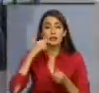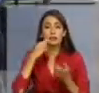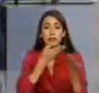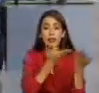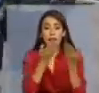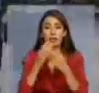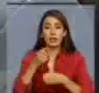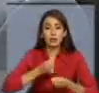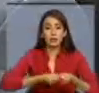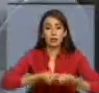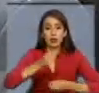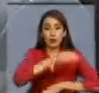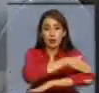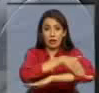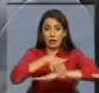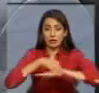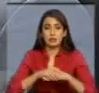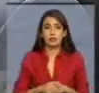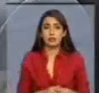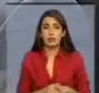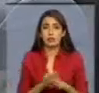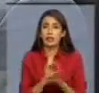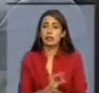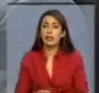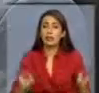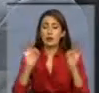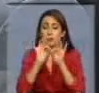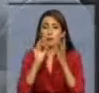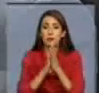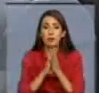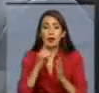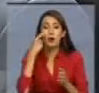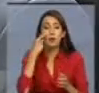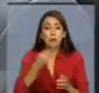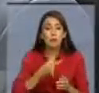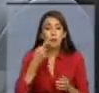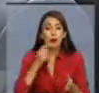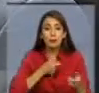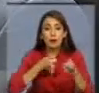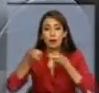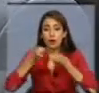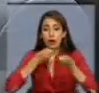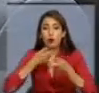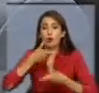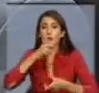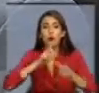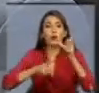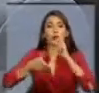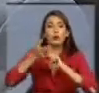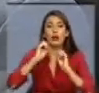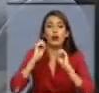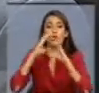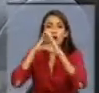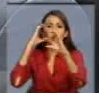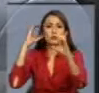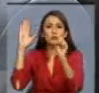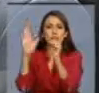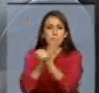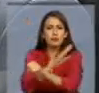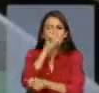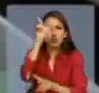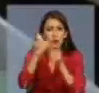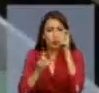vial. Fundamentalmente en las tareas de control de alcoholemia, verificación asimismo del estado de pasajeros, evitar los excesos de